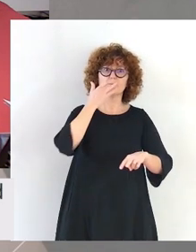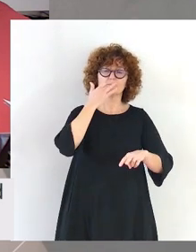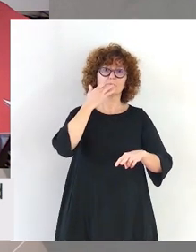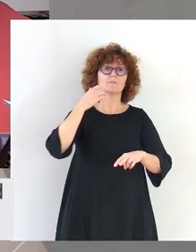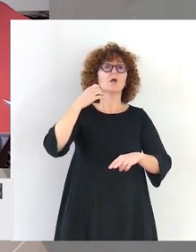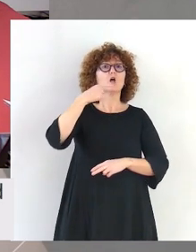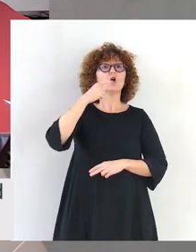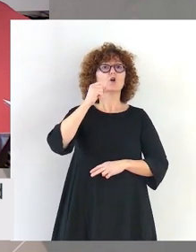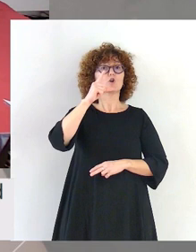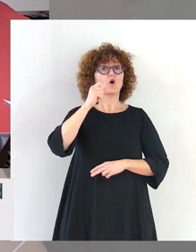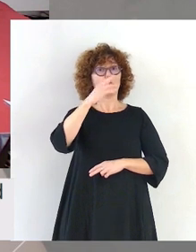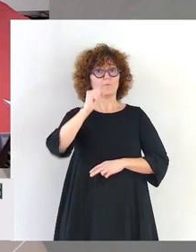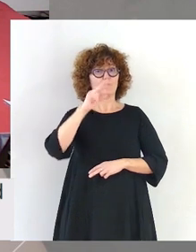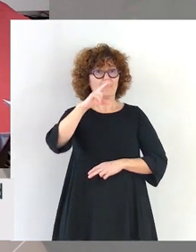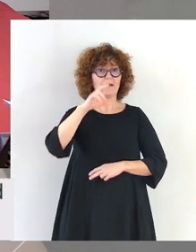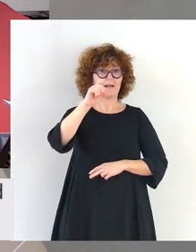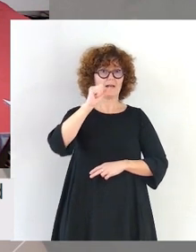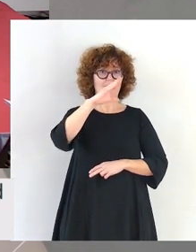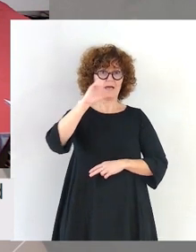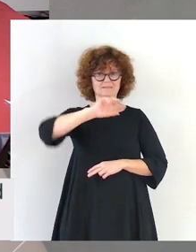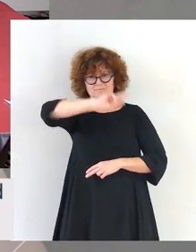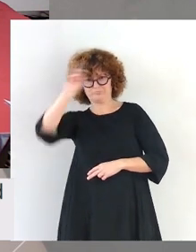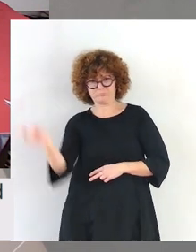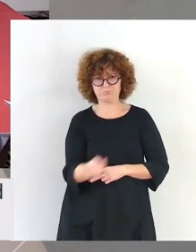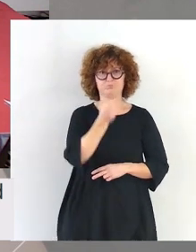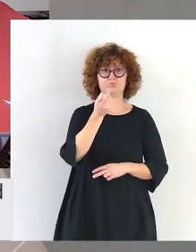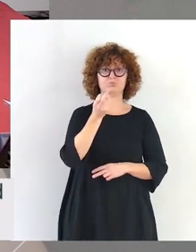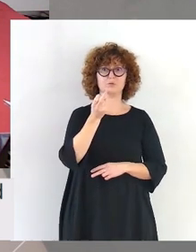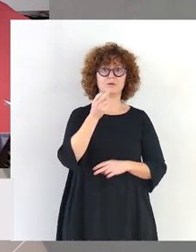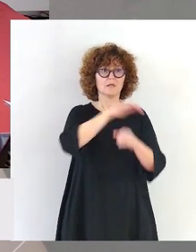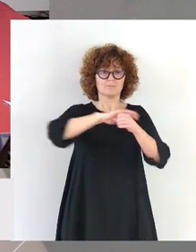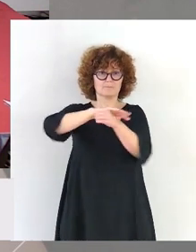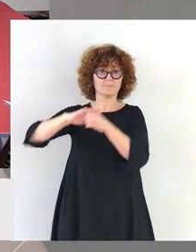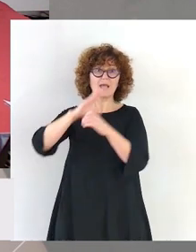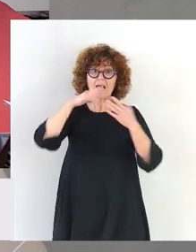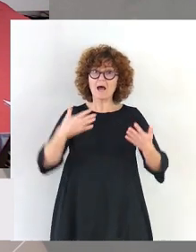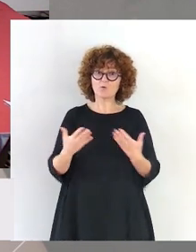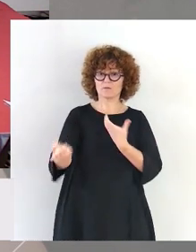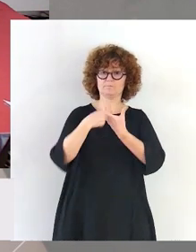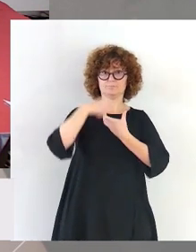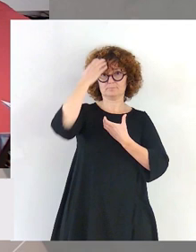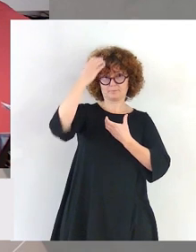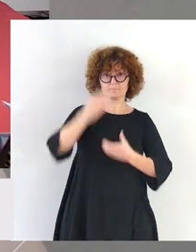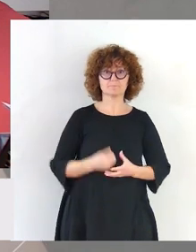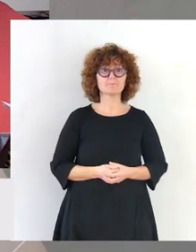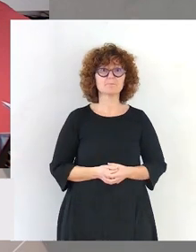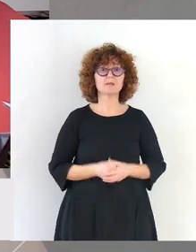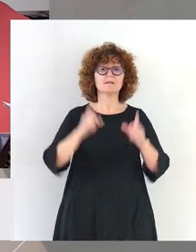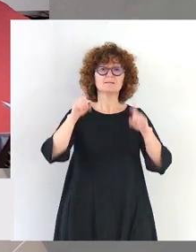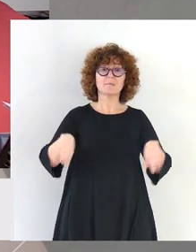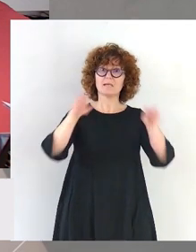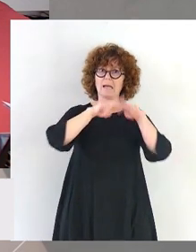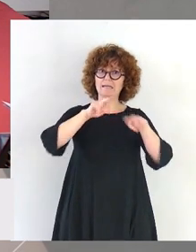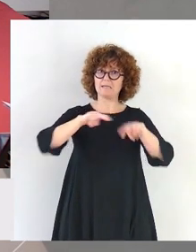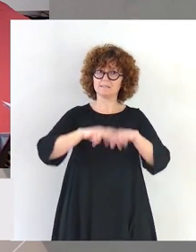governance el bc3 o itd de la upm y también está actualmente en el patronato de ecodes es analista también para